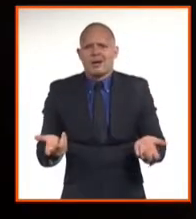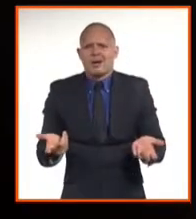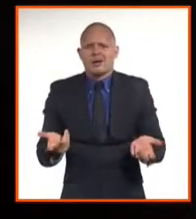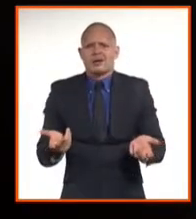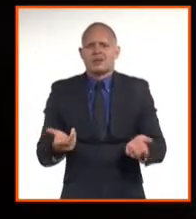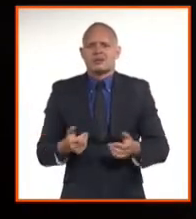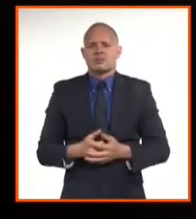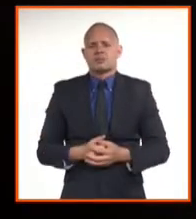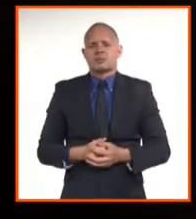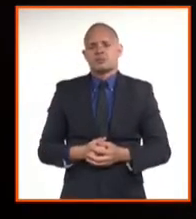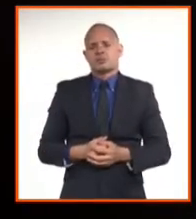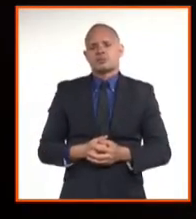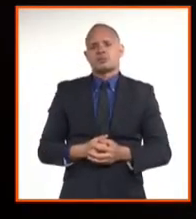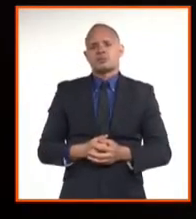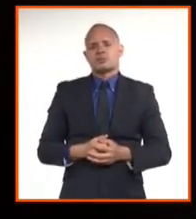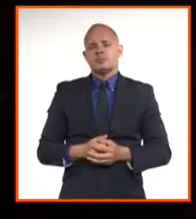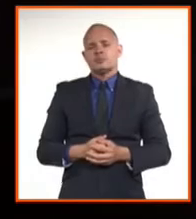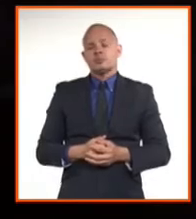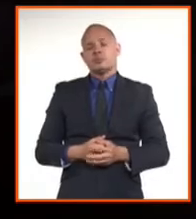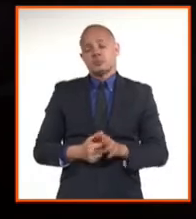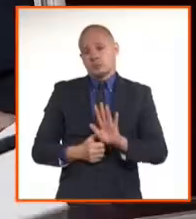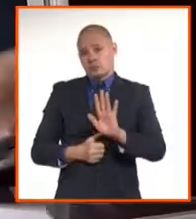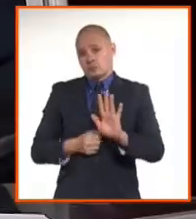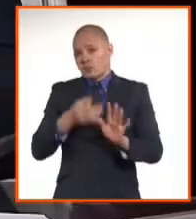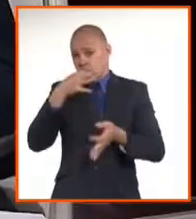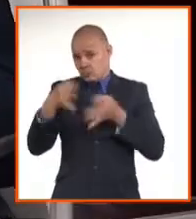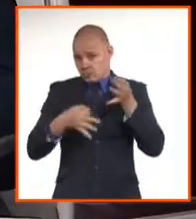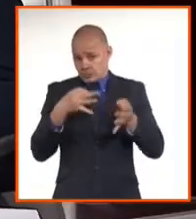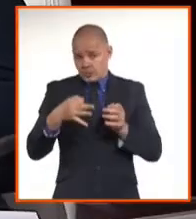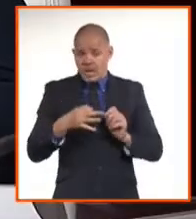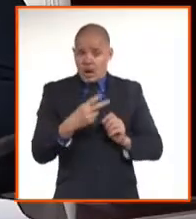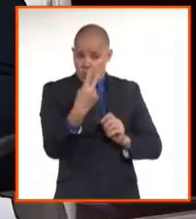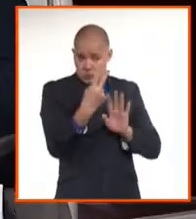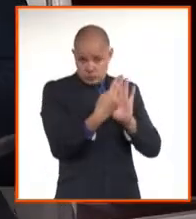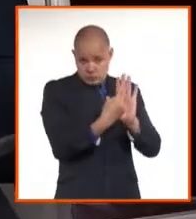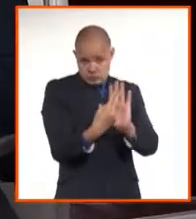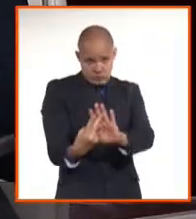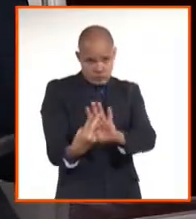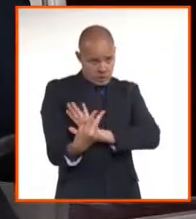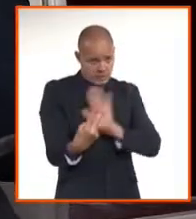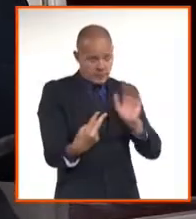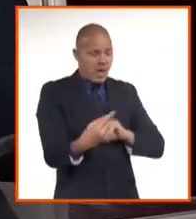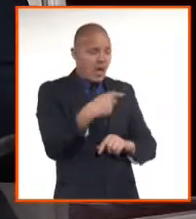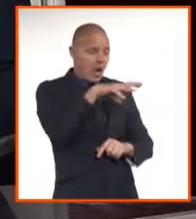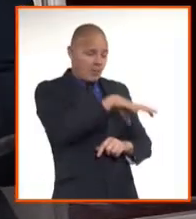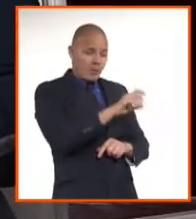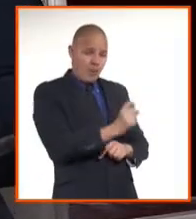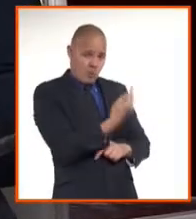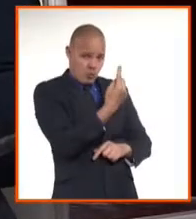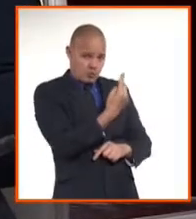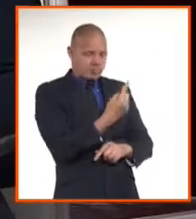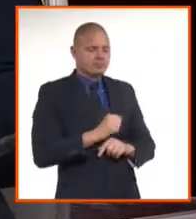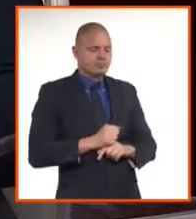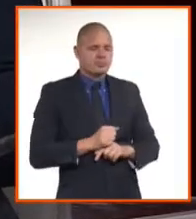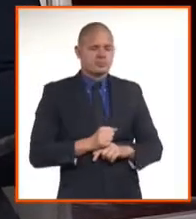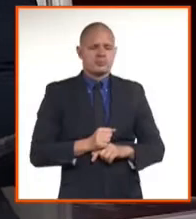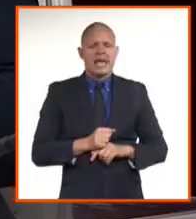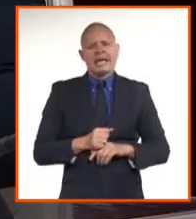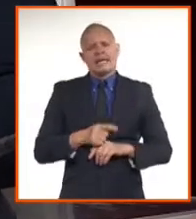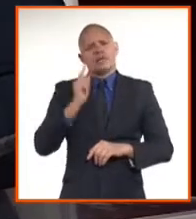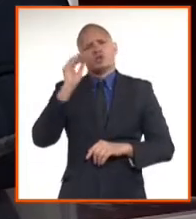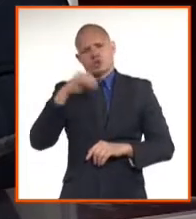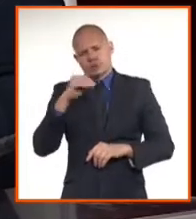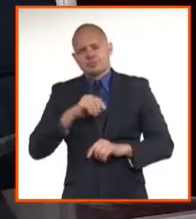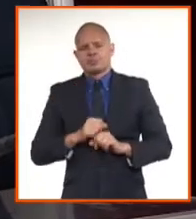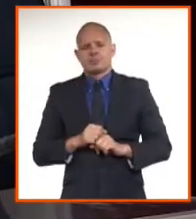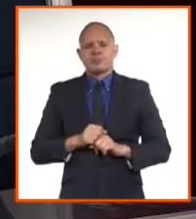Felton 1? En este momento creo que se ha hablado bastante de Felton 1 y muchas veces se pregunta a uno, bueno, ¿cómo es posible